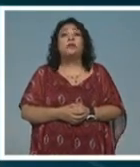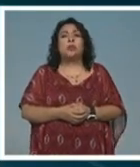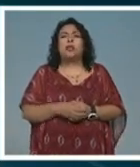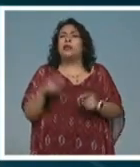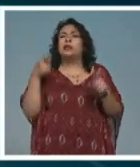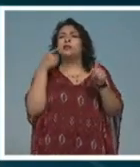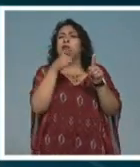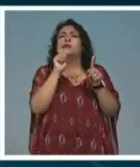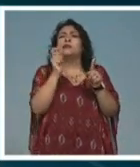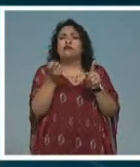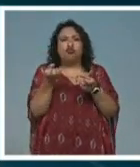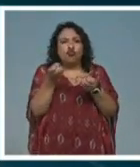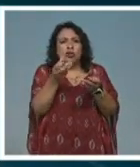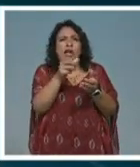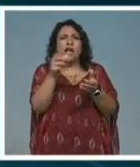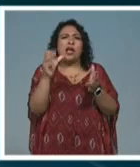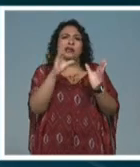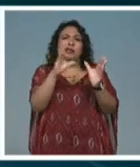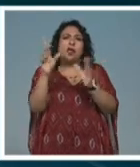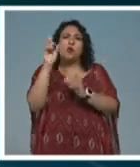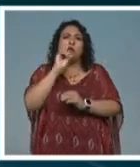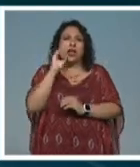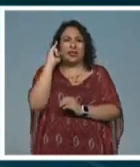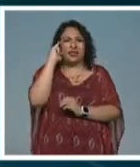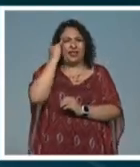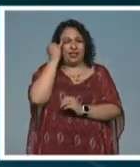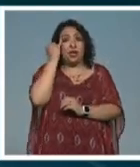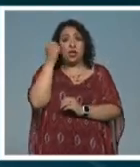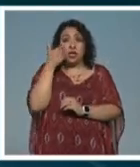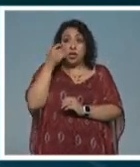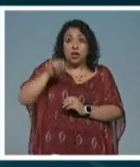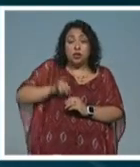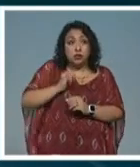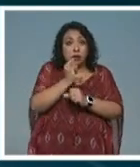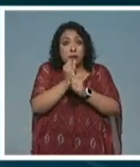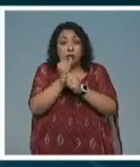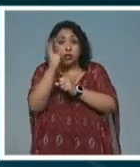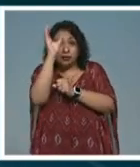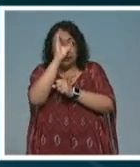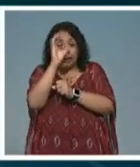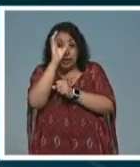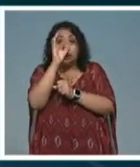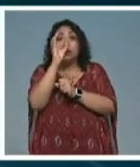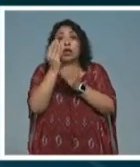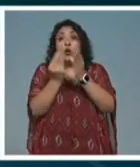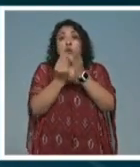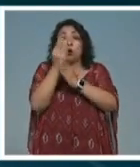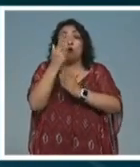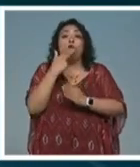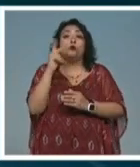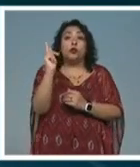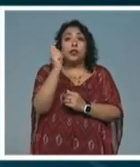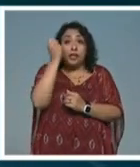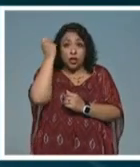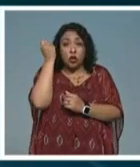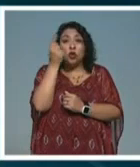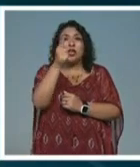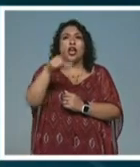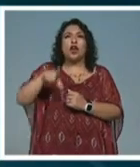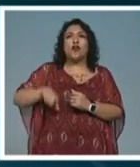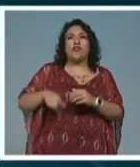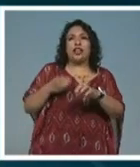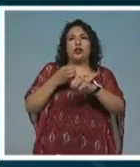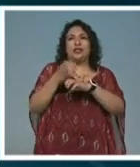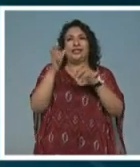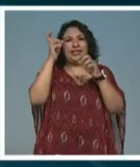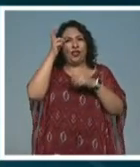Con el propósito de contribuir con la formación de mujeres indígenas interesadas en investigación científica e innovación tecnológica, el gobierno del